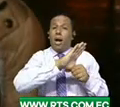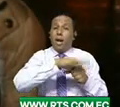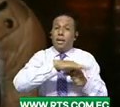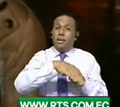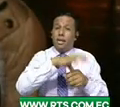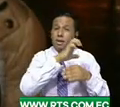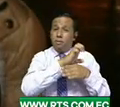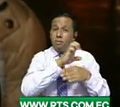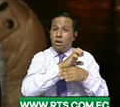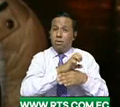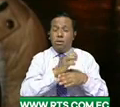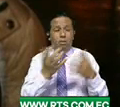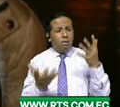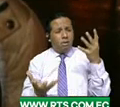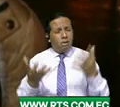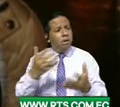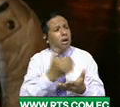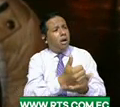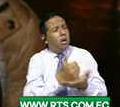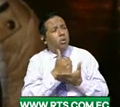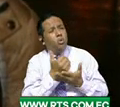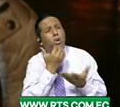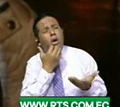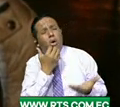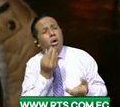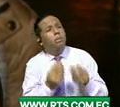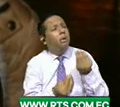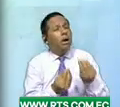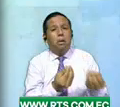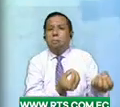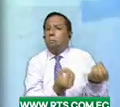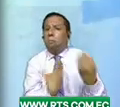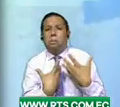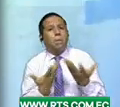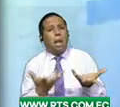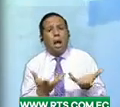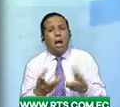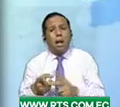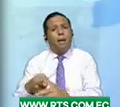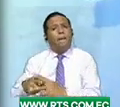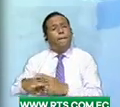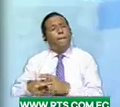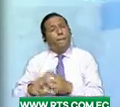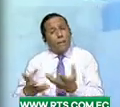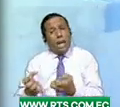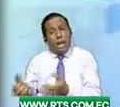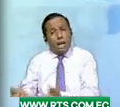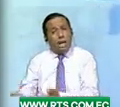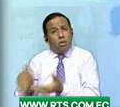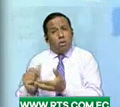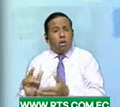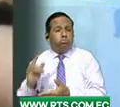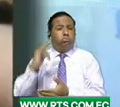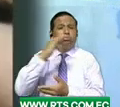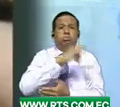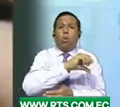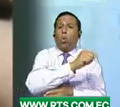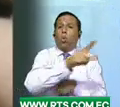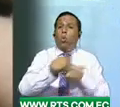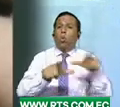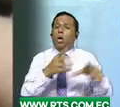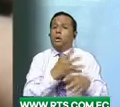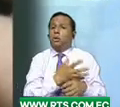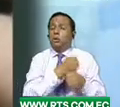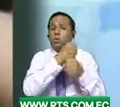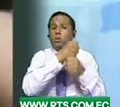no encuentran una alternativa que haga posible su huida de Shotska hacia una frontera segura. Ellos por el